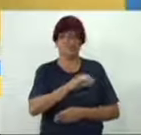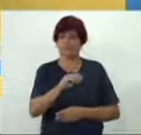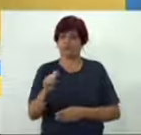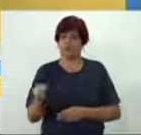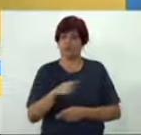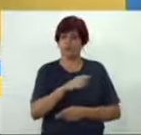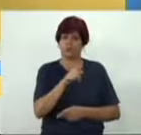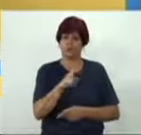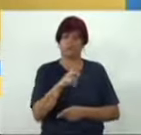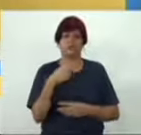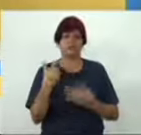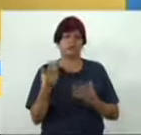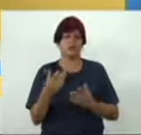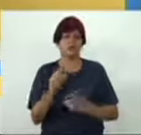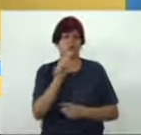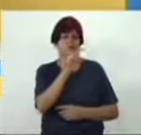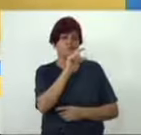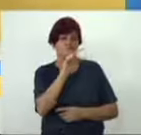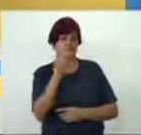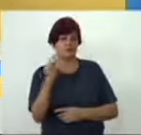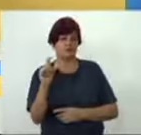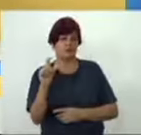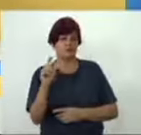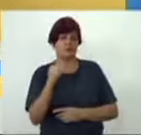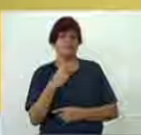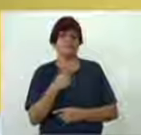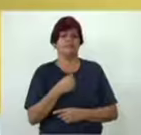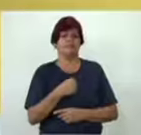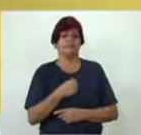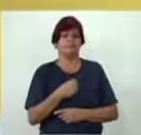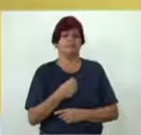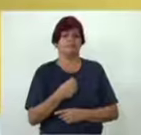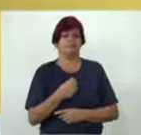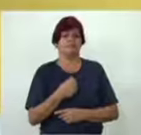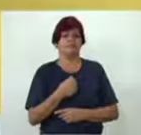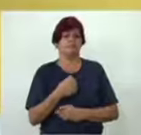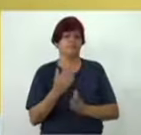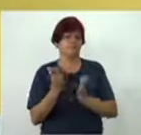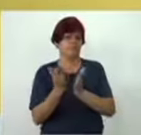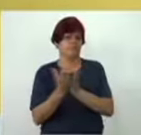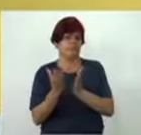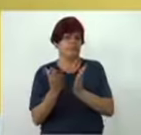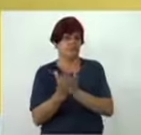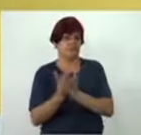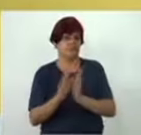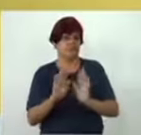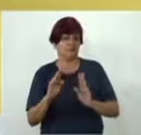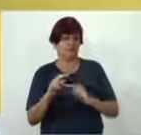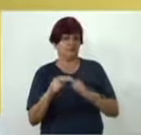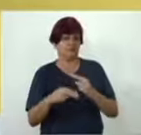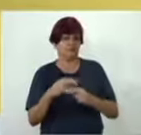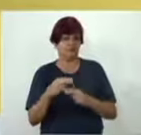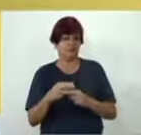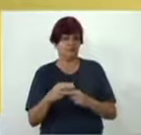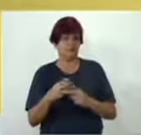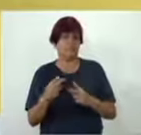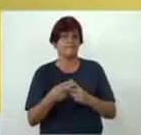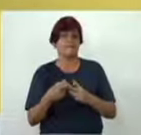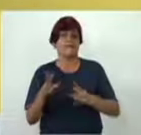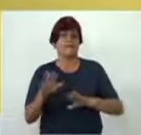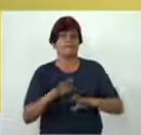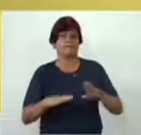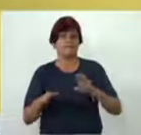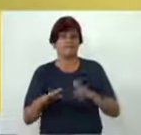con ustedes una frase que encontramos a partir del estudio que hicimos para poder preparar